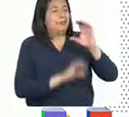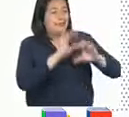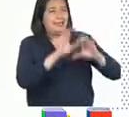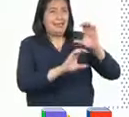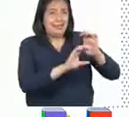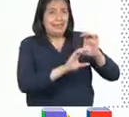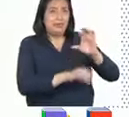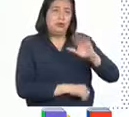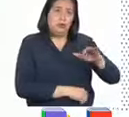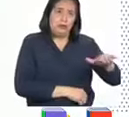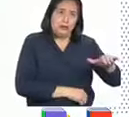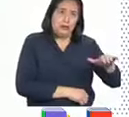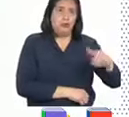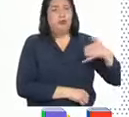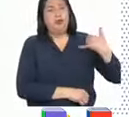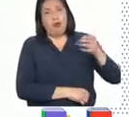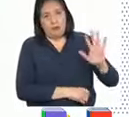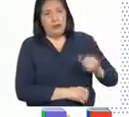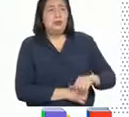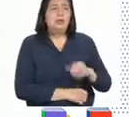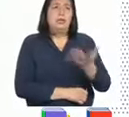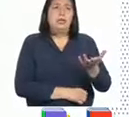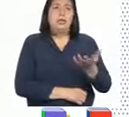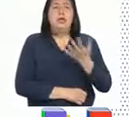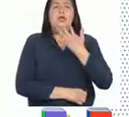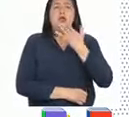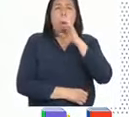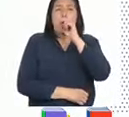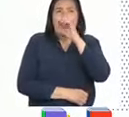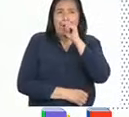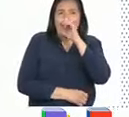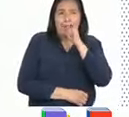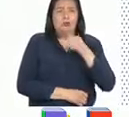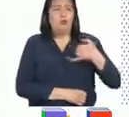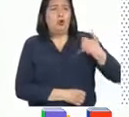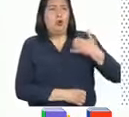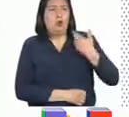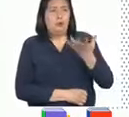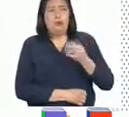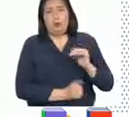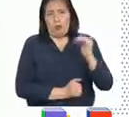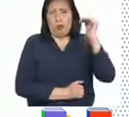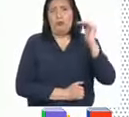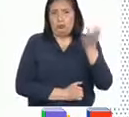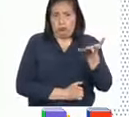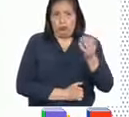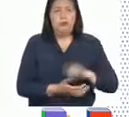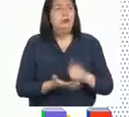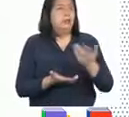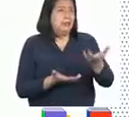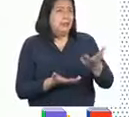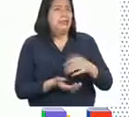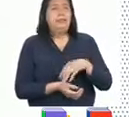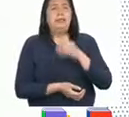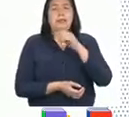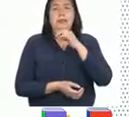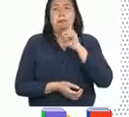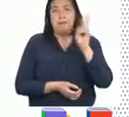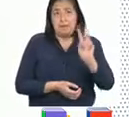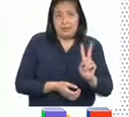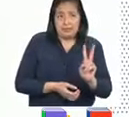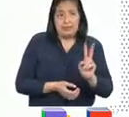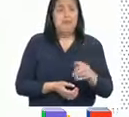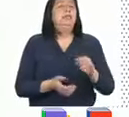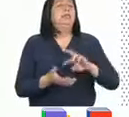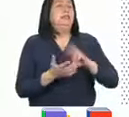que reciben los niños o adolescentes. La parte anaranjada lo que reciben los jóvenes o adultos. Y la parte